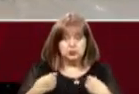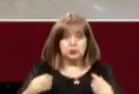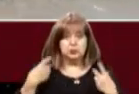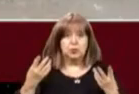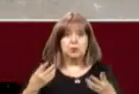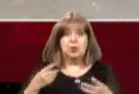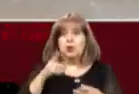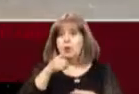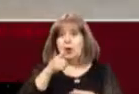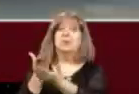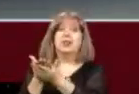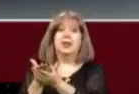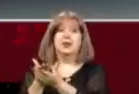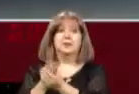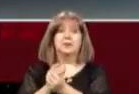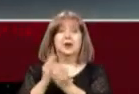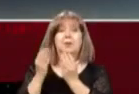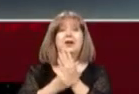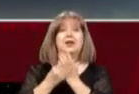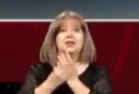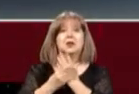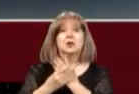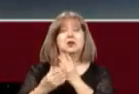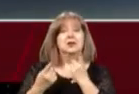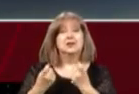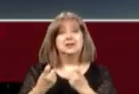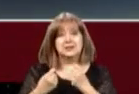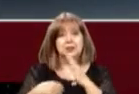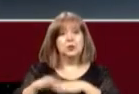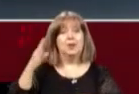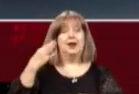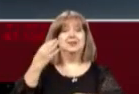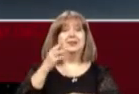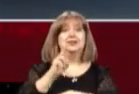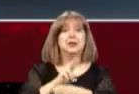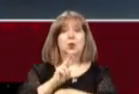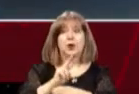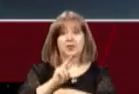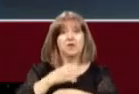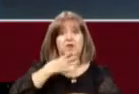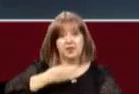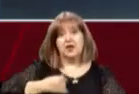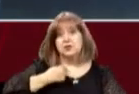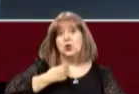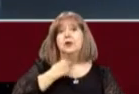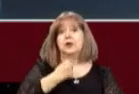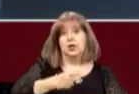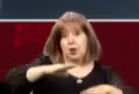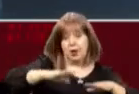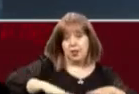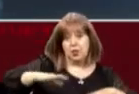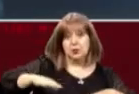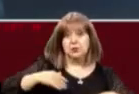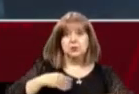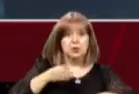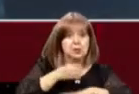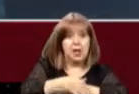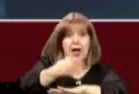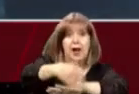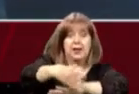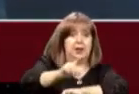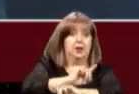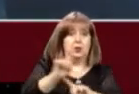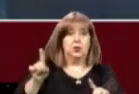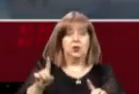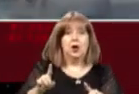se ve un móvil por allá. Más seguridad por los chicos, porque como dijo él, tengo chicos y no los puedo dejar salir a ningún lado.